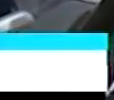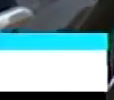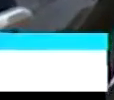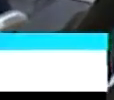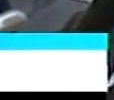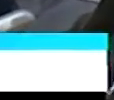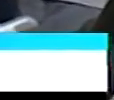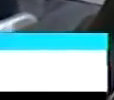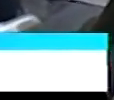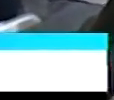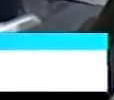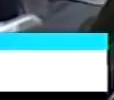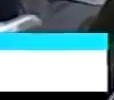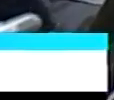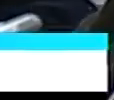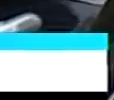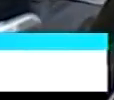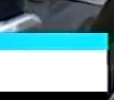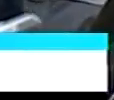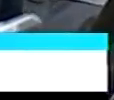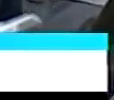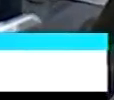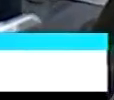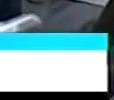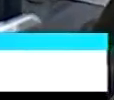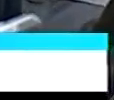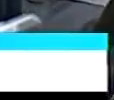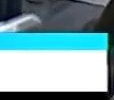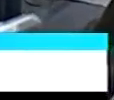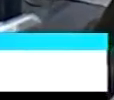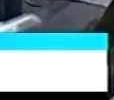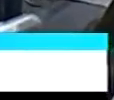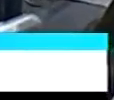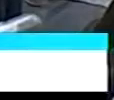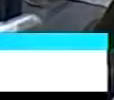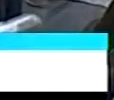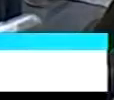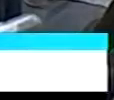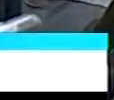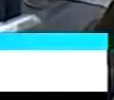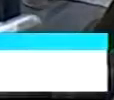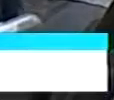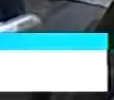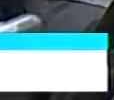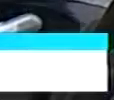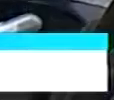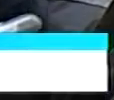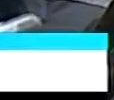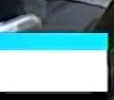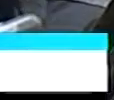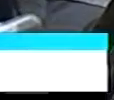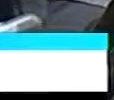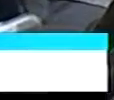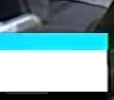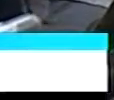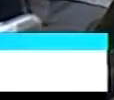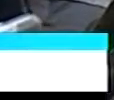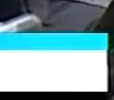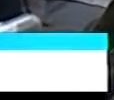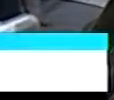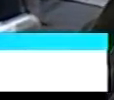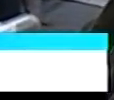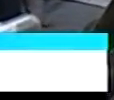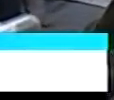Creo que en el tema de concesiones mineras nosotros tenemos pues una fuente de información muy importante.